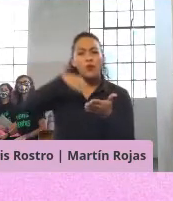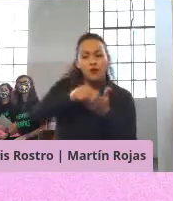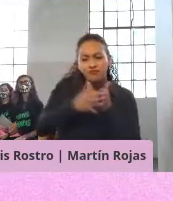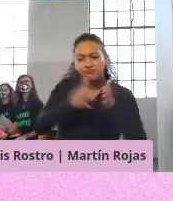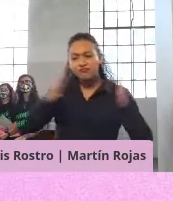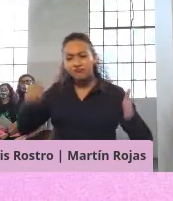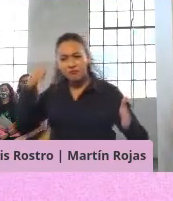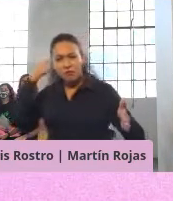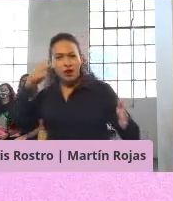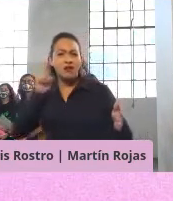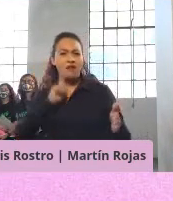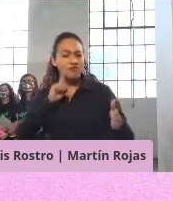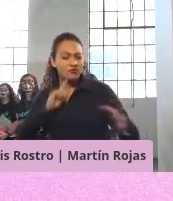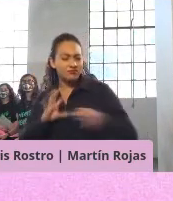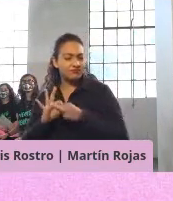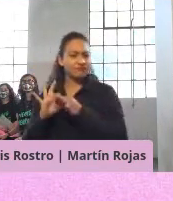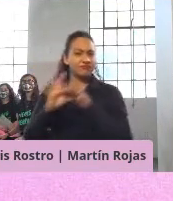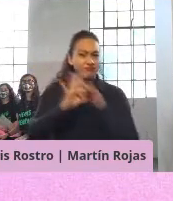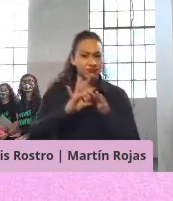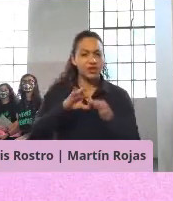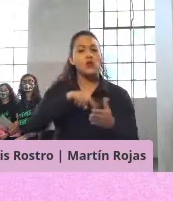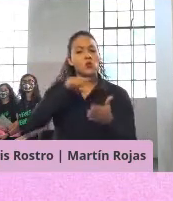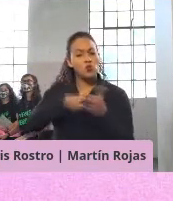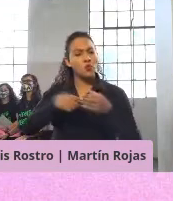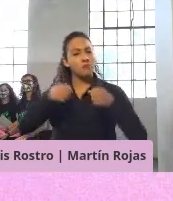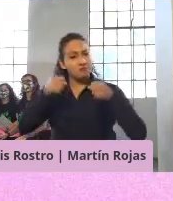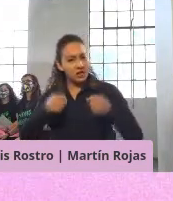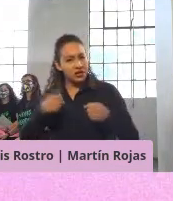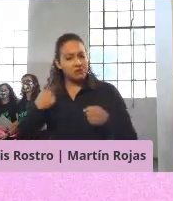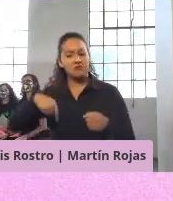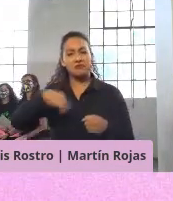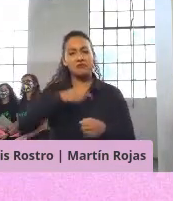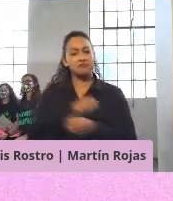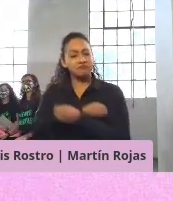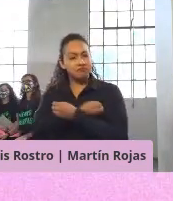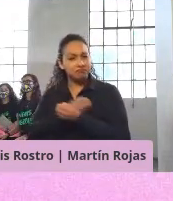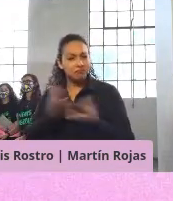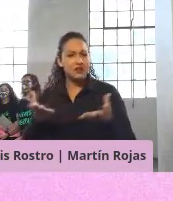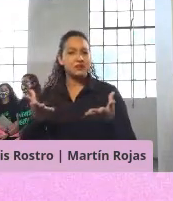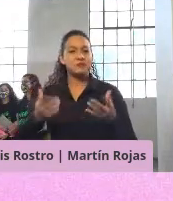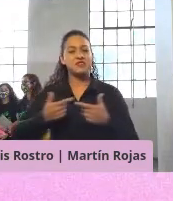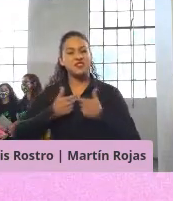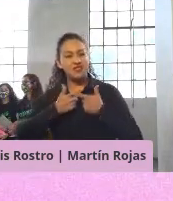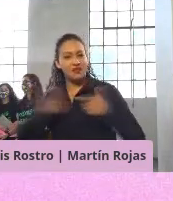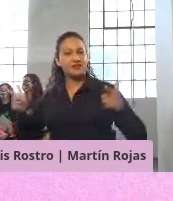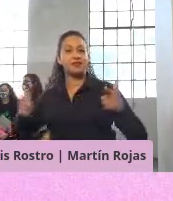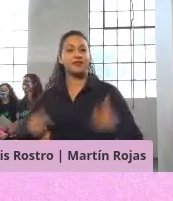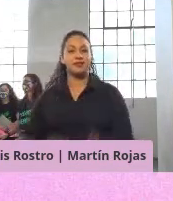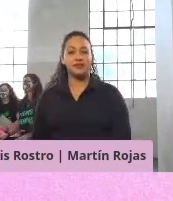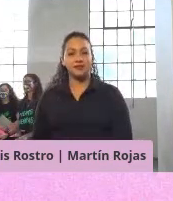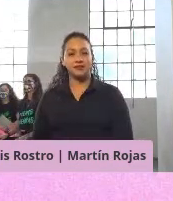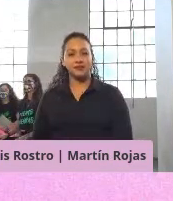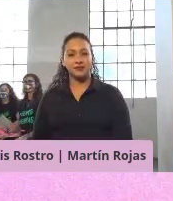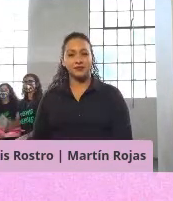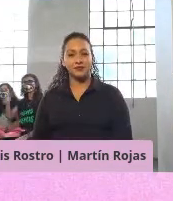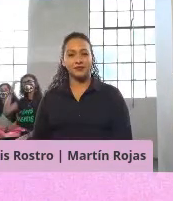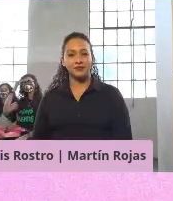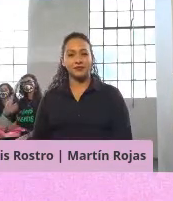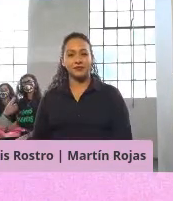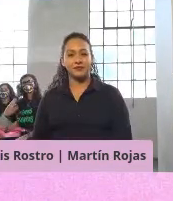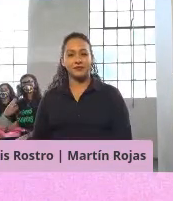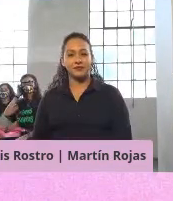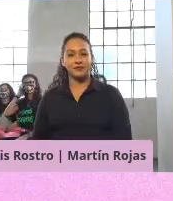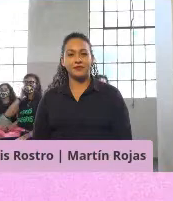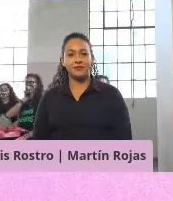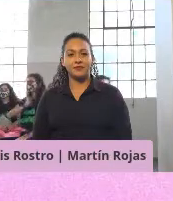desde todas juntas. Para generar un espacio seguro en donde todas podamos ser y sobre todo crecer como mujeres. En